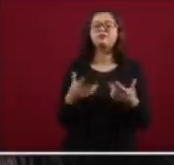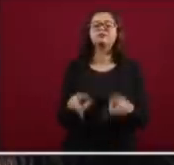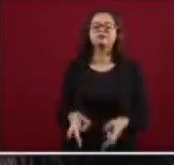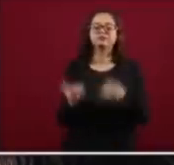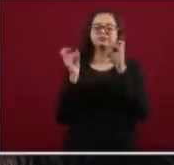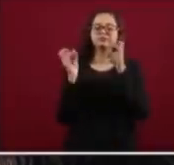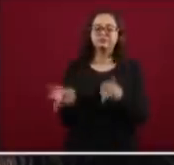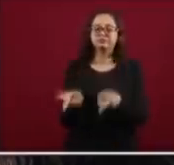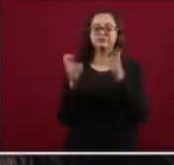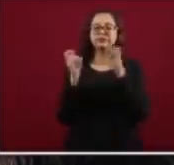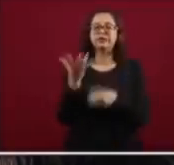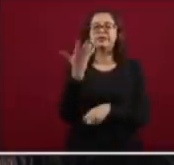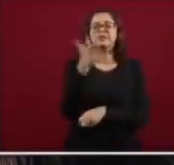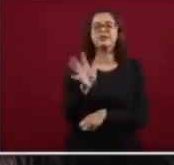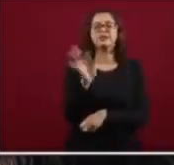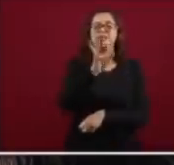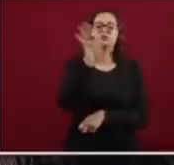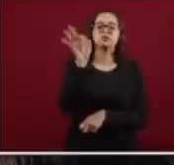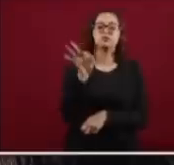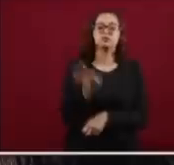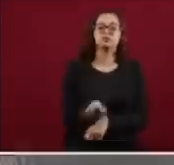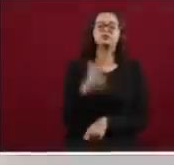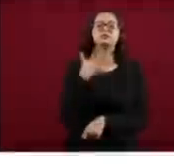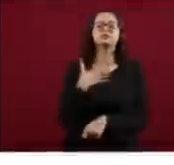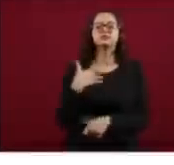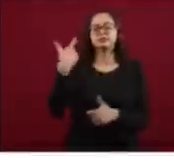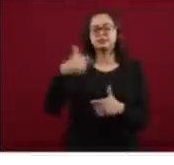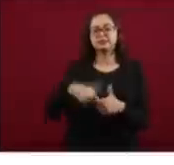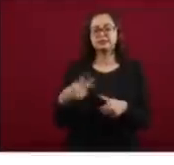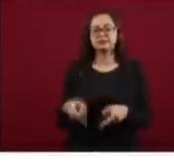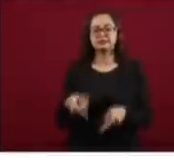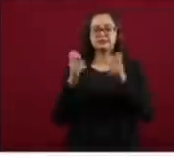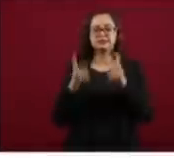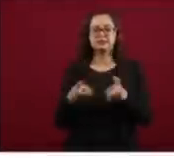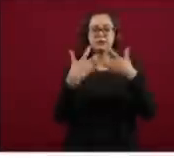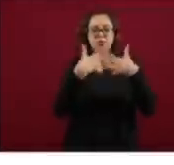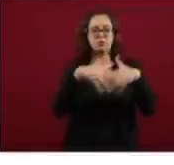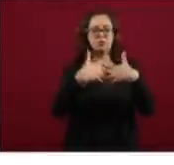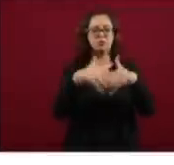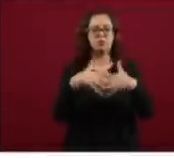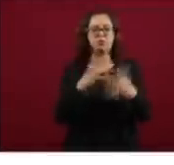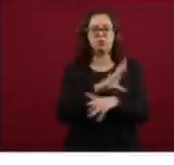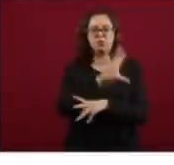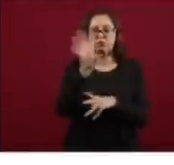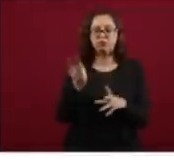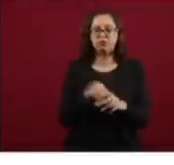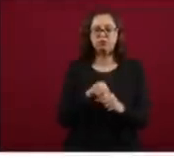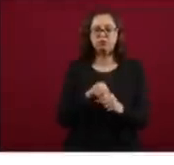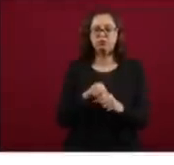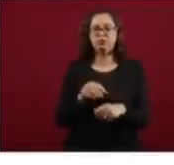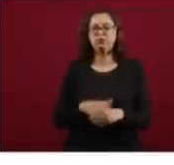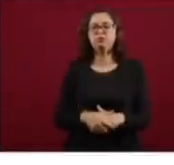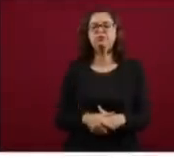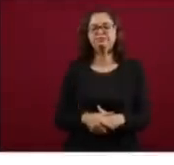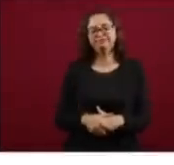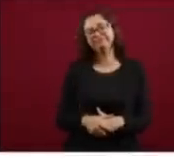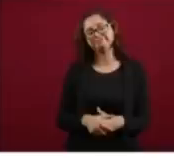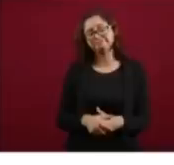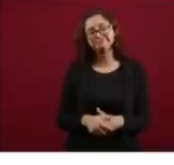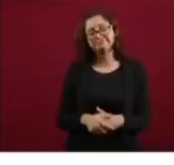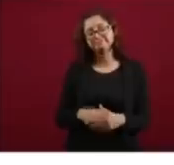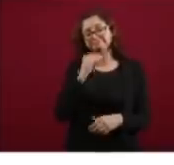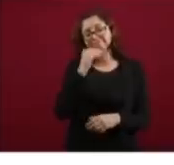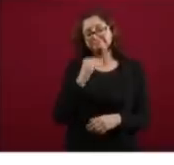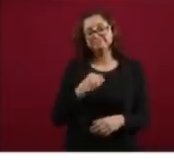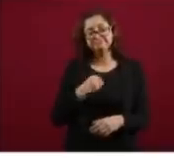robando casi un 10% del combustible en todas las bombas y en consecuencia pues fue cerrada a la